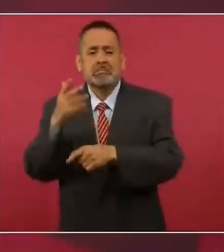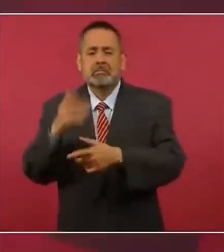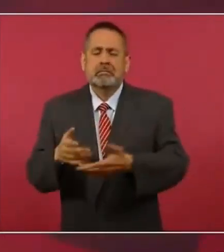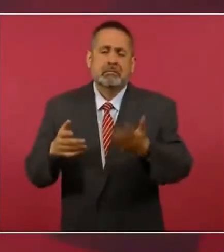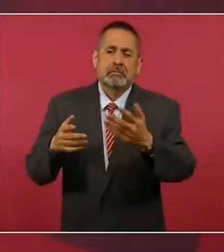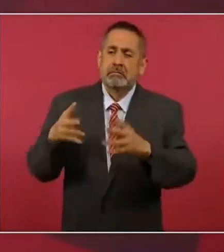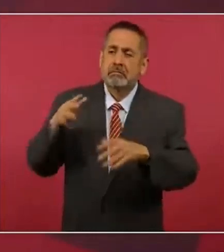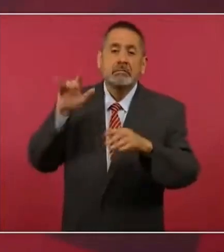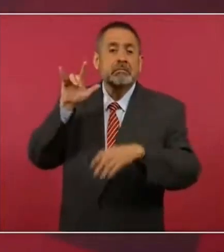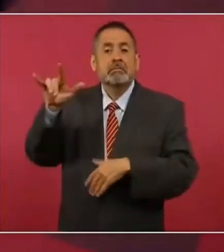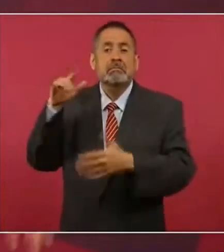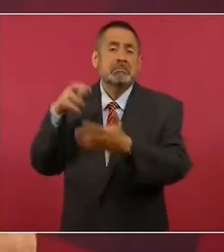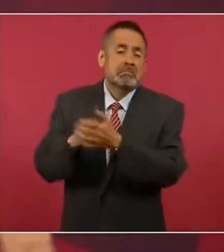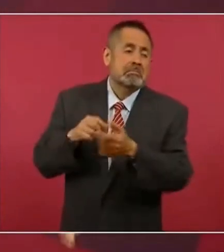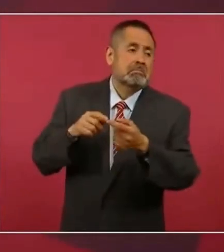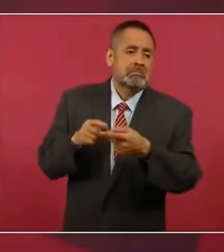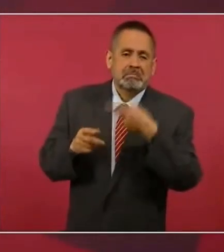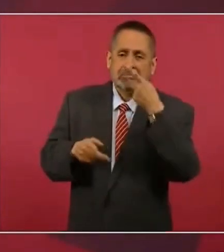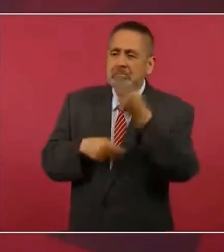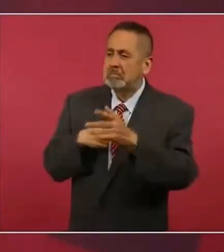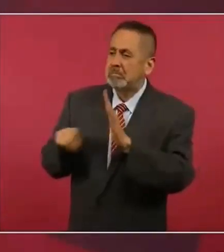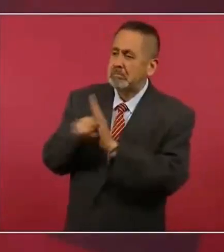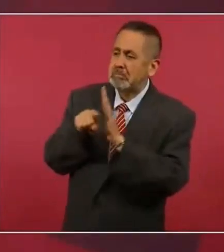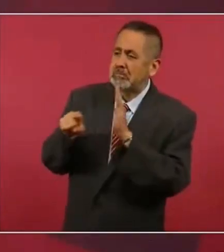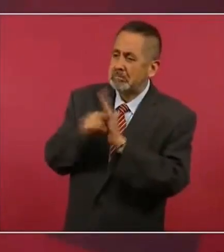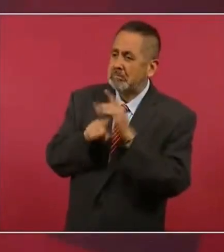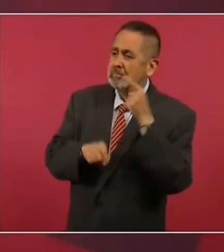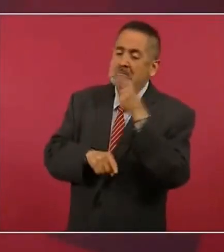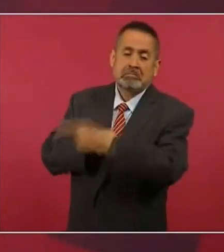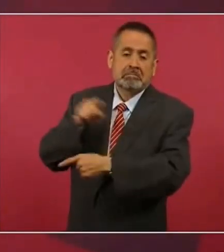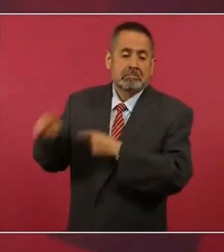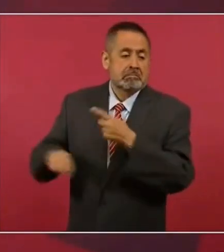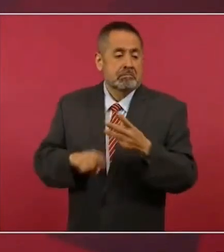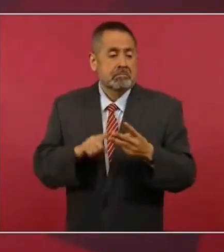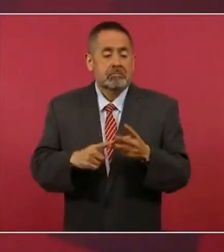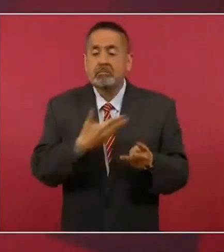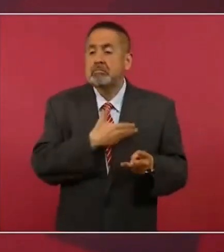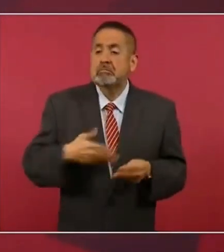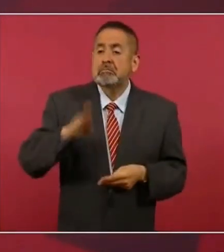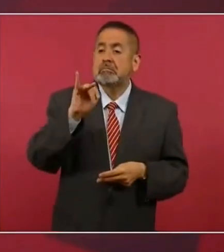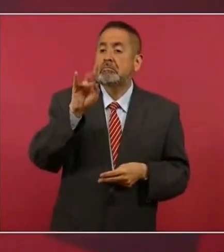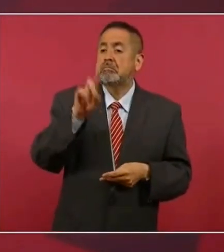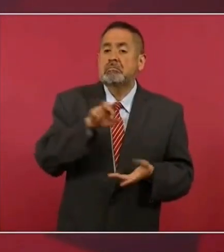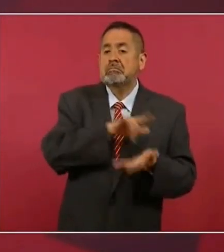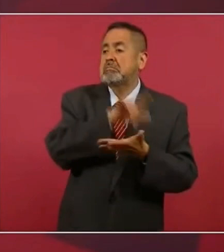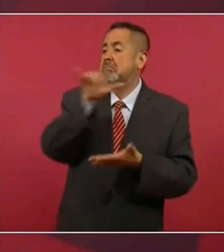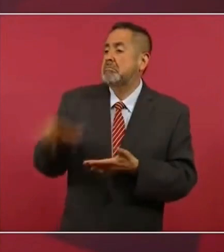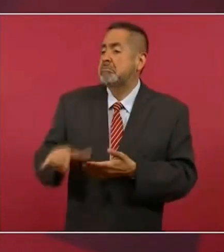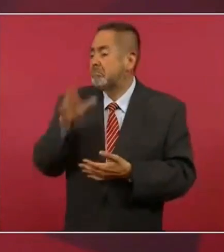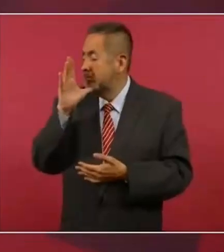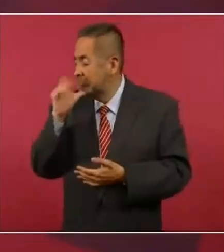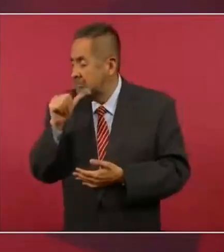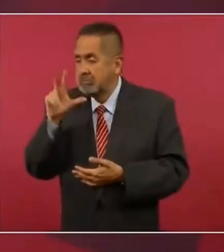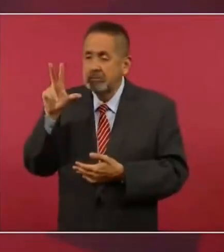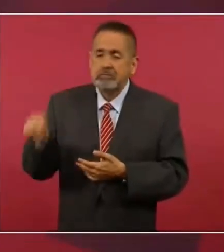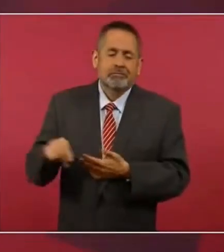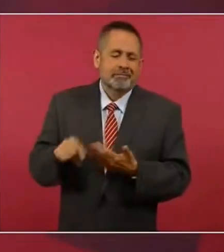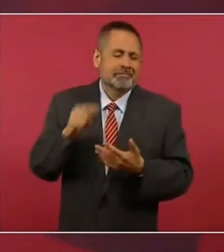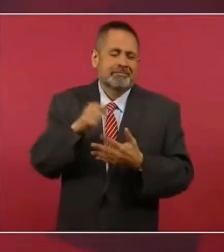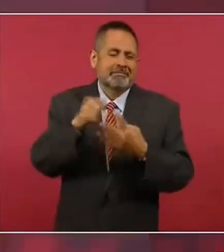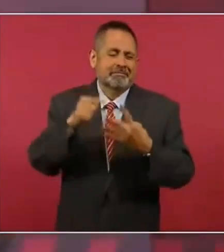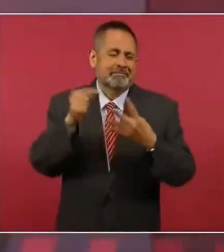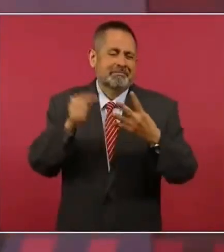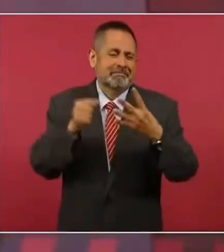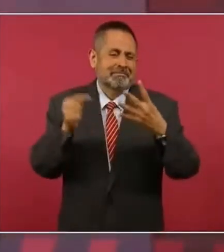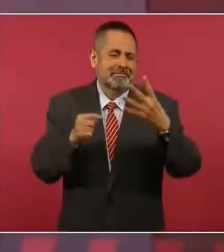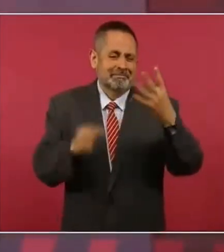chocar los aviones este no puede bajar ahí el avión del presidente biden de